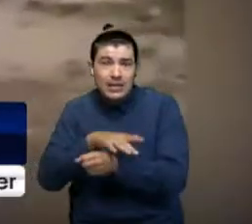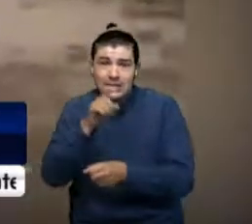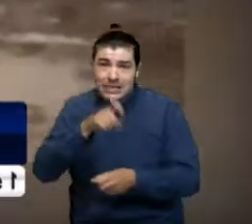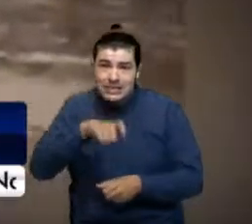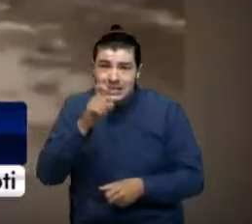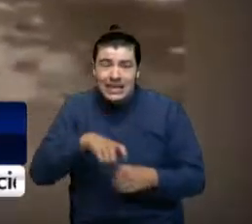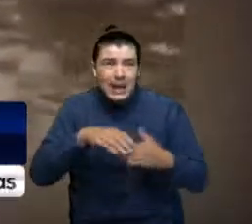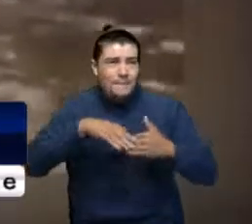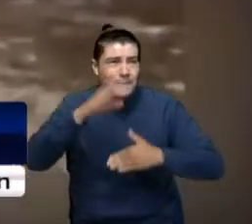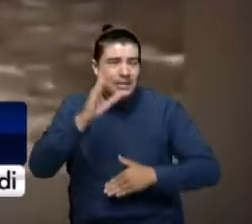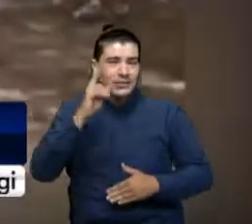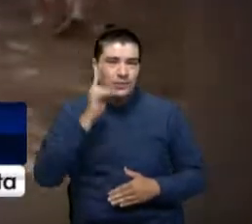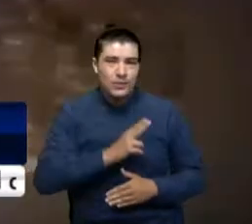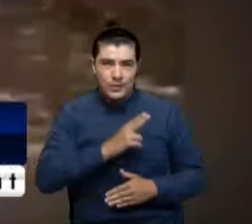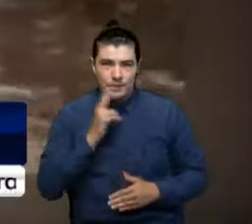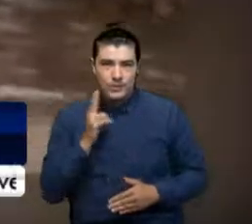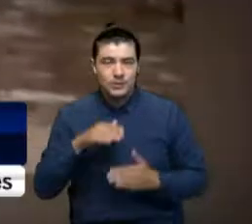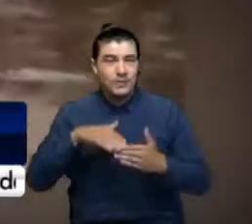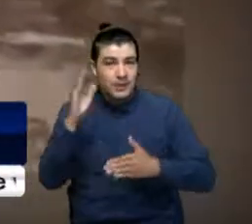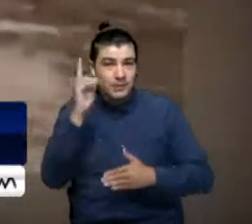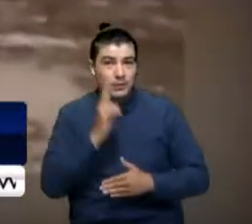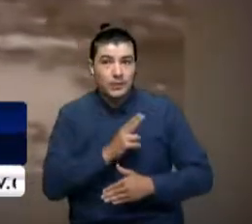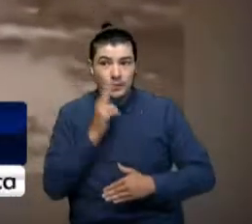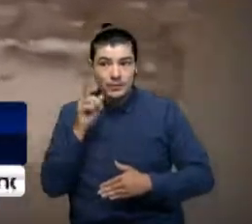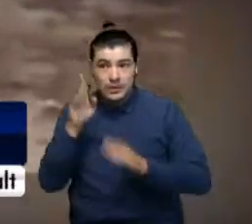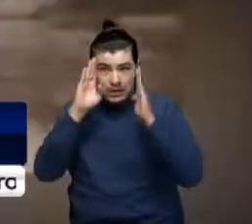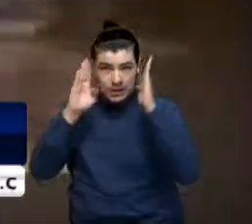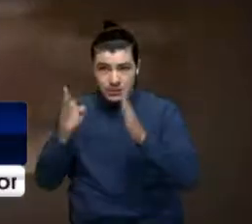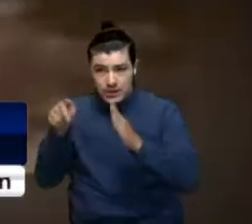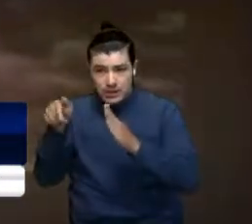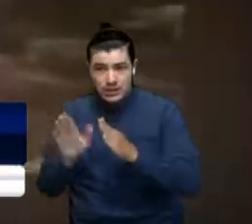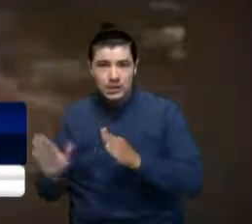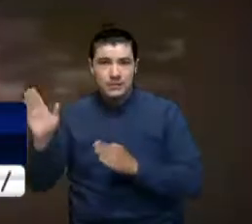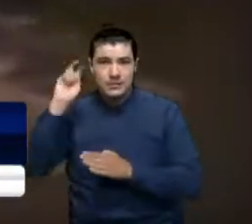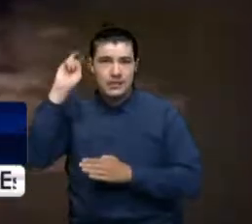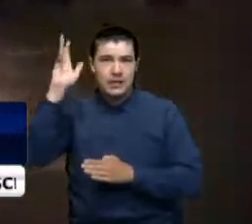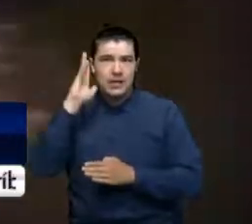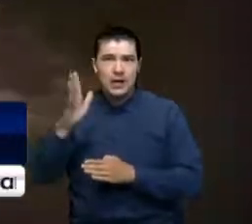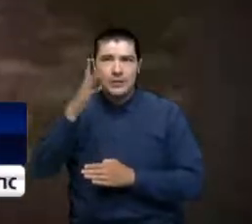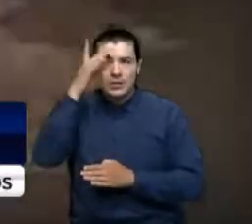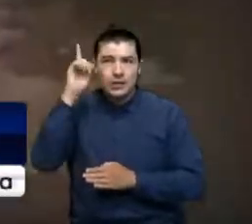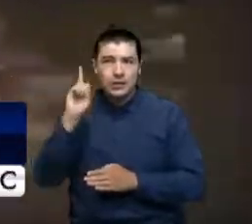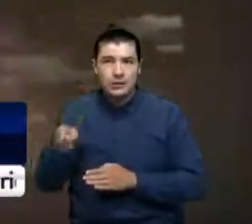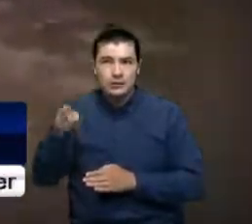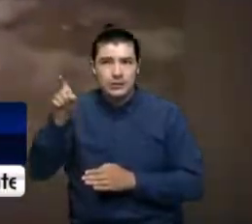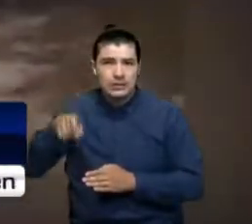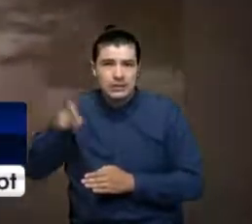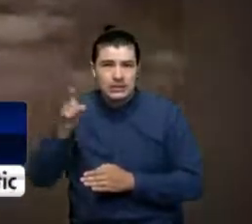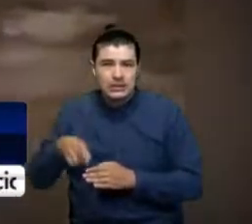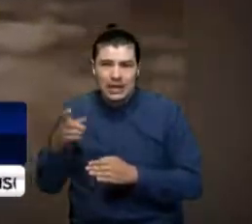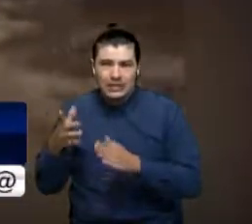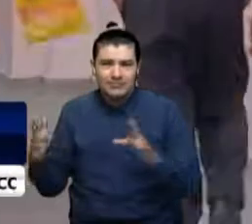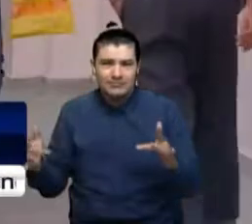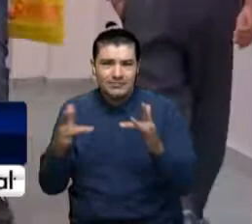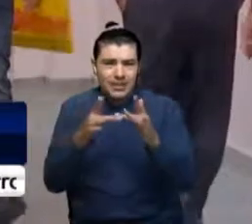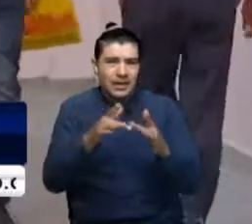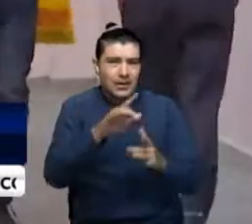los últimos acontecimientos enrarecen un acercamiento entre el gobierno nacional y el